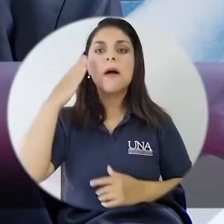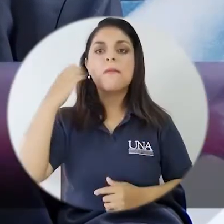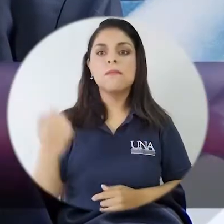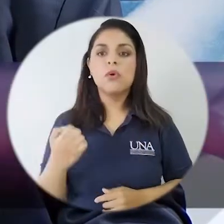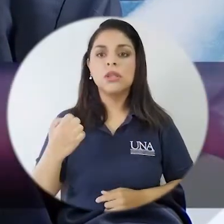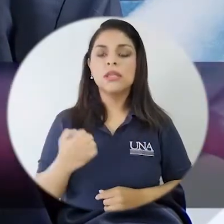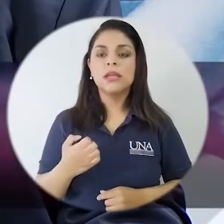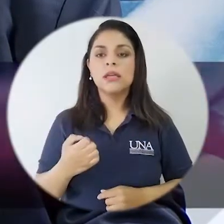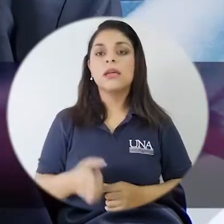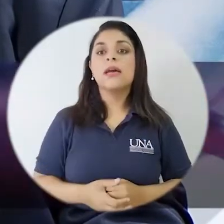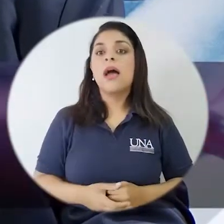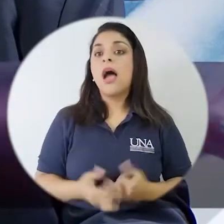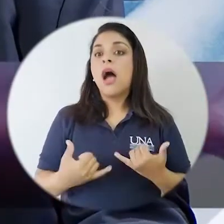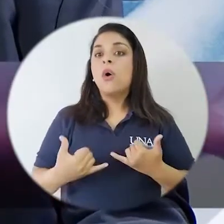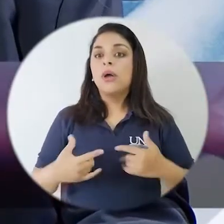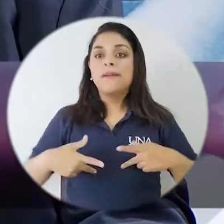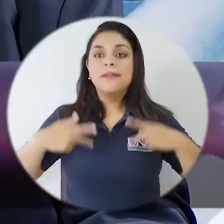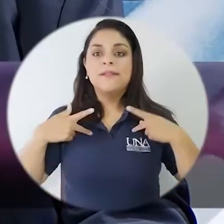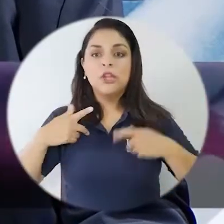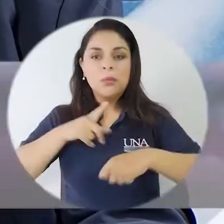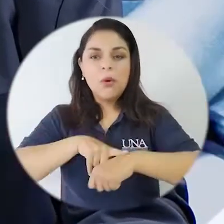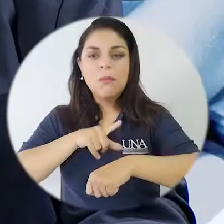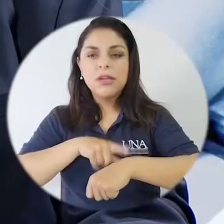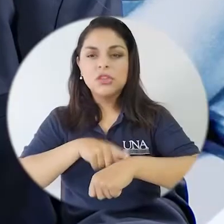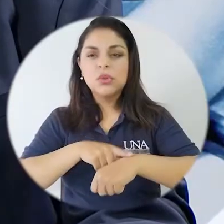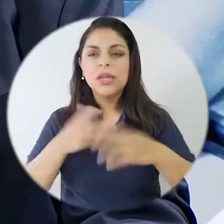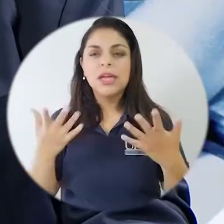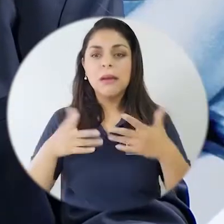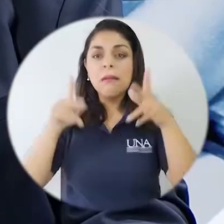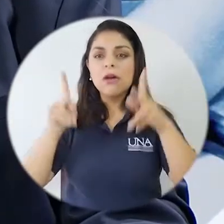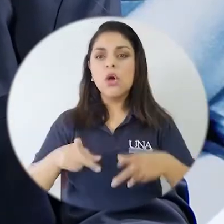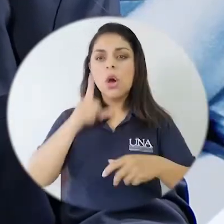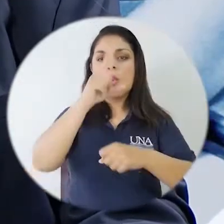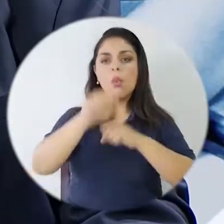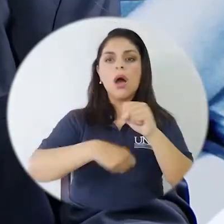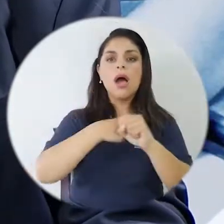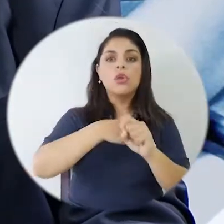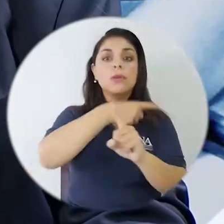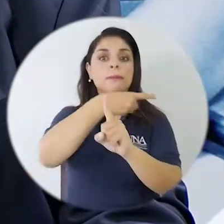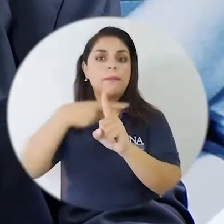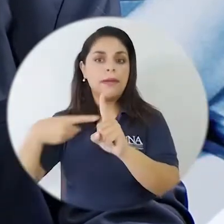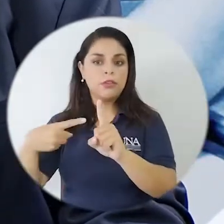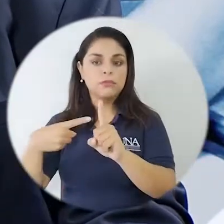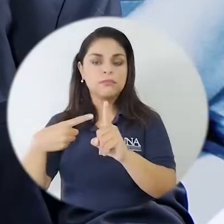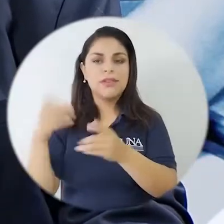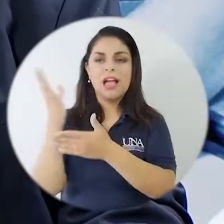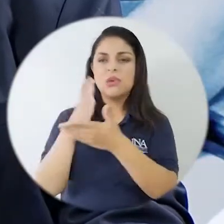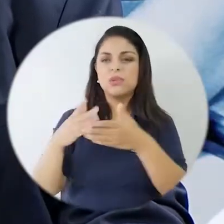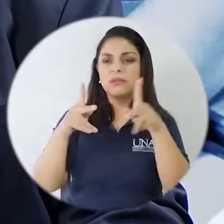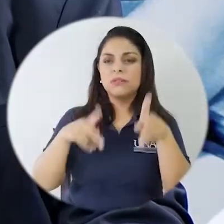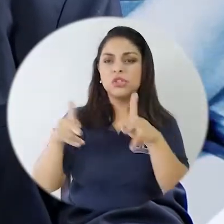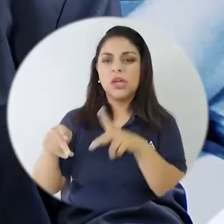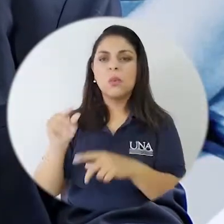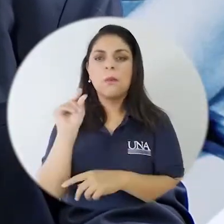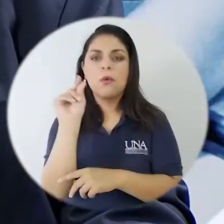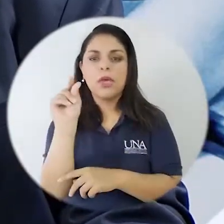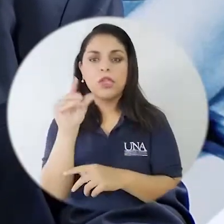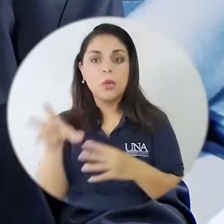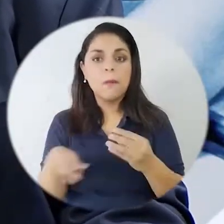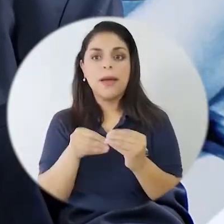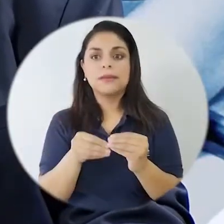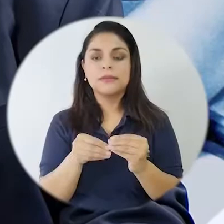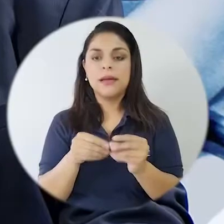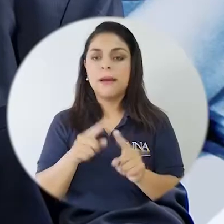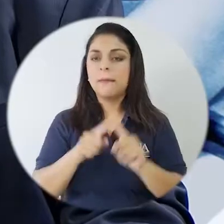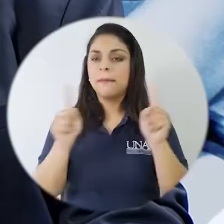en mi criterio, porque estamos viviendo un momento donde la gente tiene año y medio, posiblemente algunos un poco más, pero